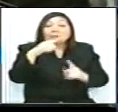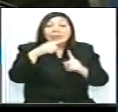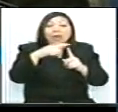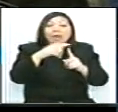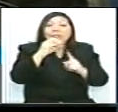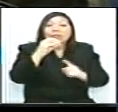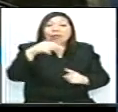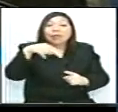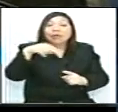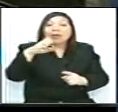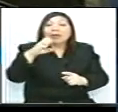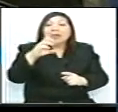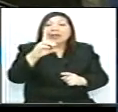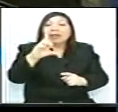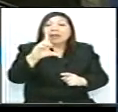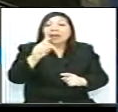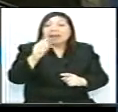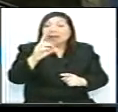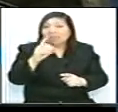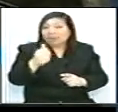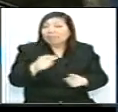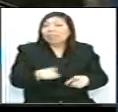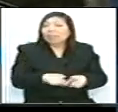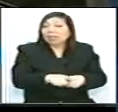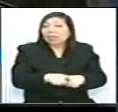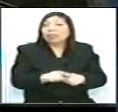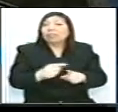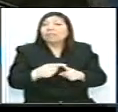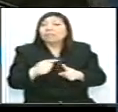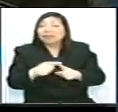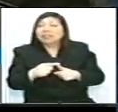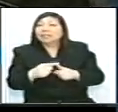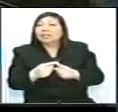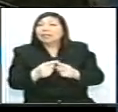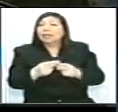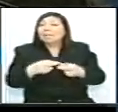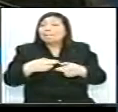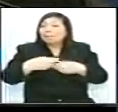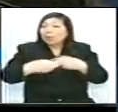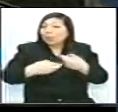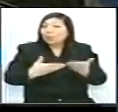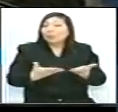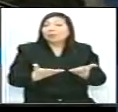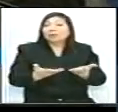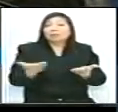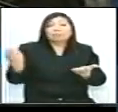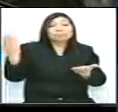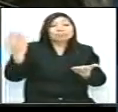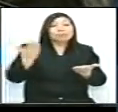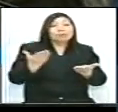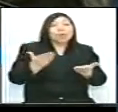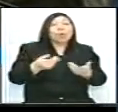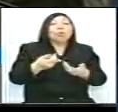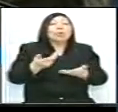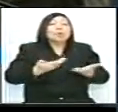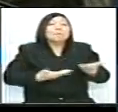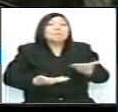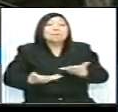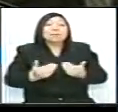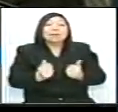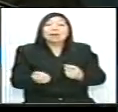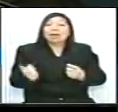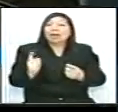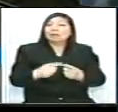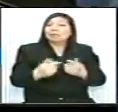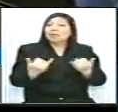región. Tenemos el copoazú, tenemos la castaña y estamos queriendo ingresar en otros mercados que hasta